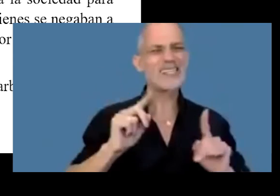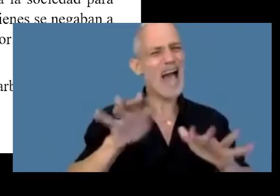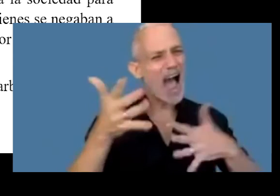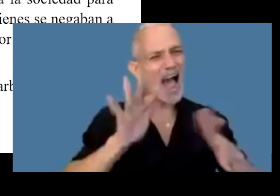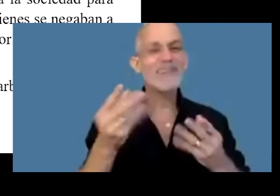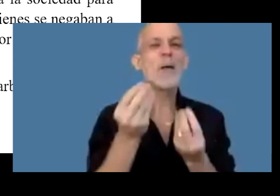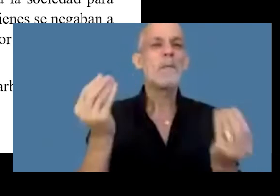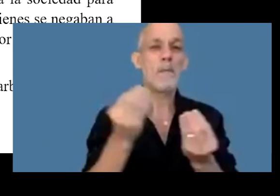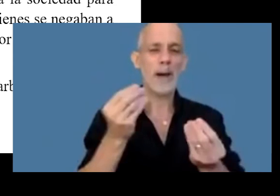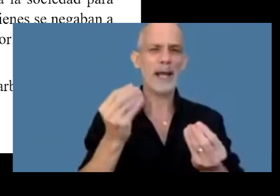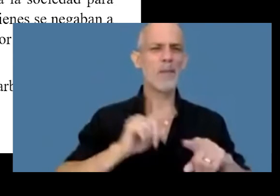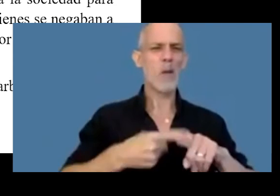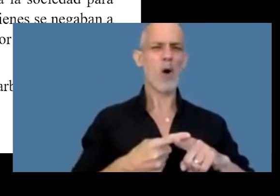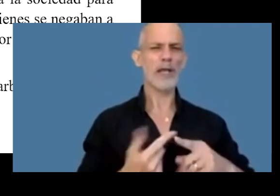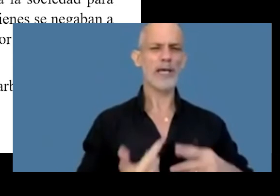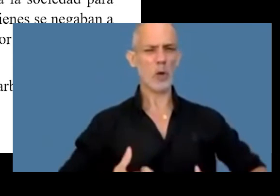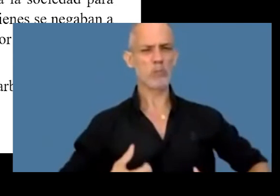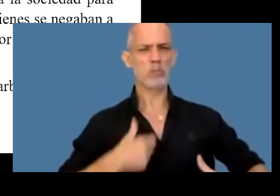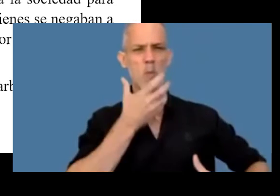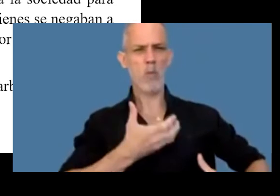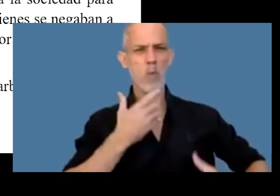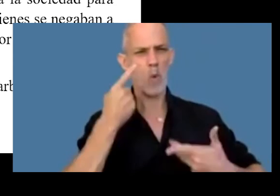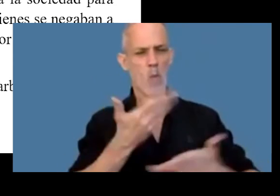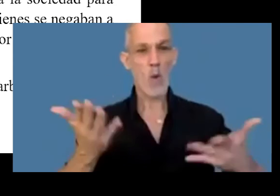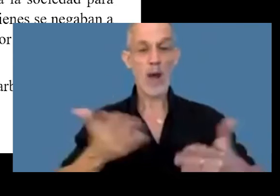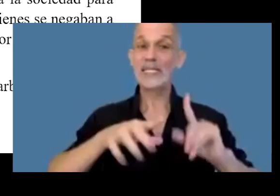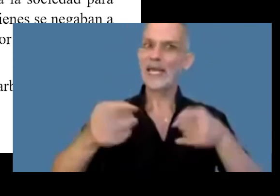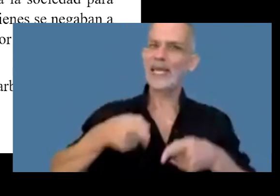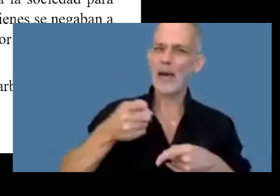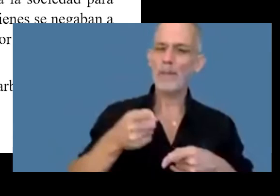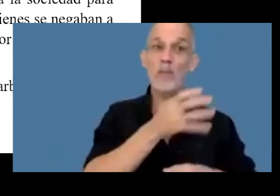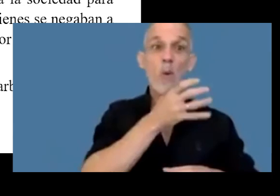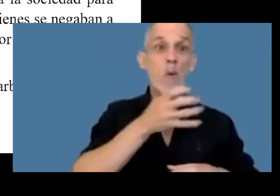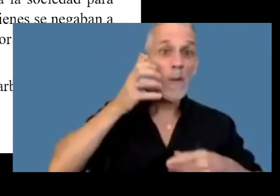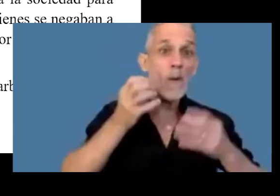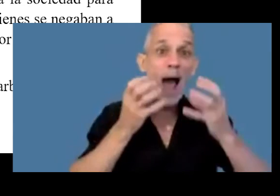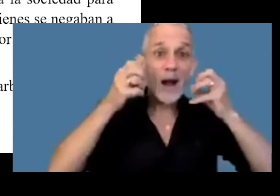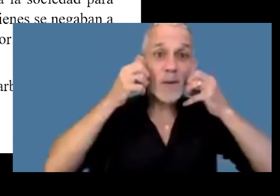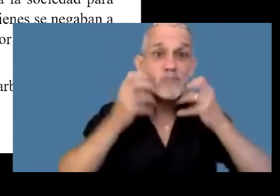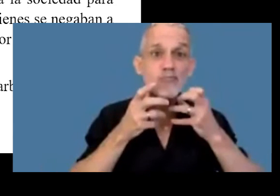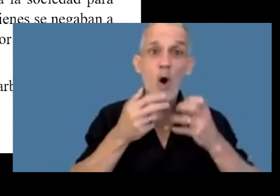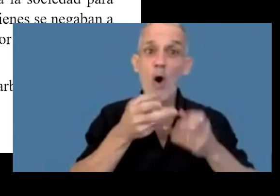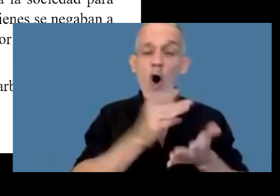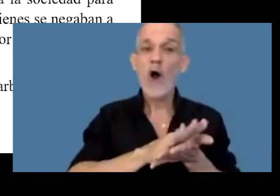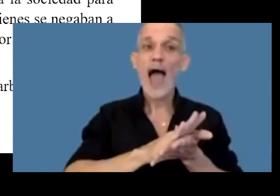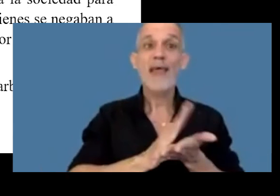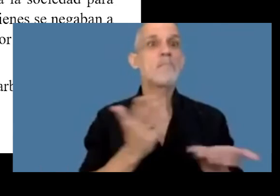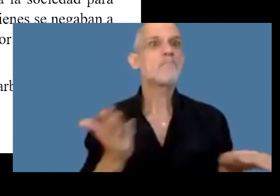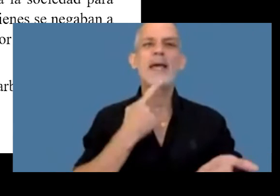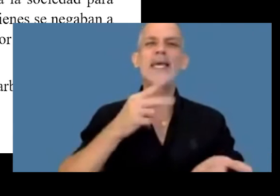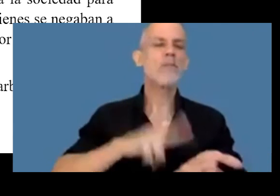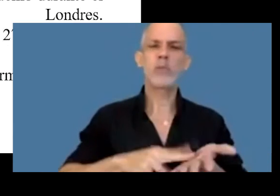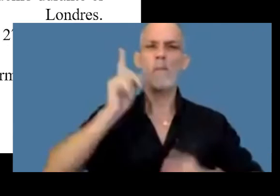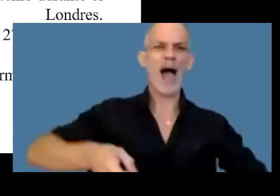con fines políticos, y en muchos casos su presencia o ausencia fue impuesto a la fuerza.